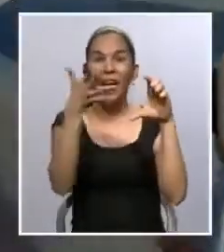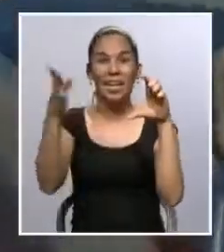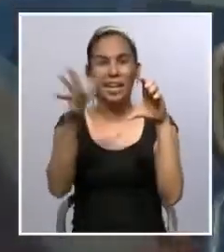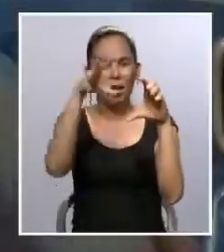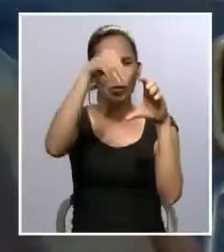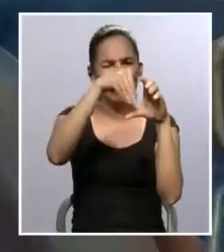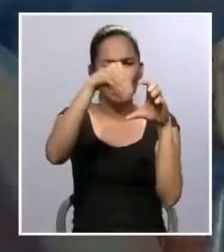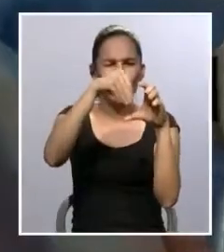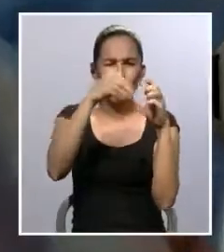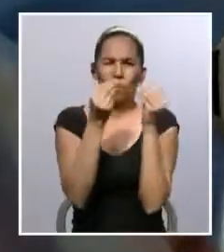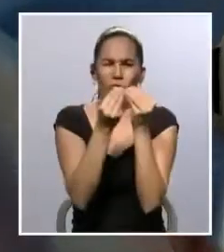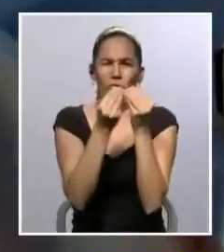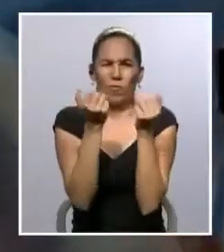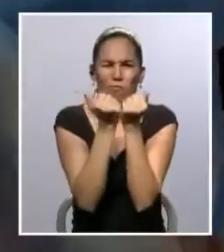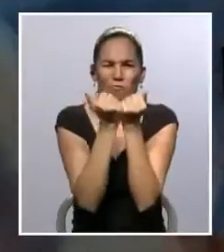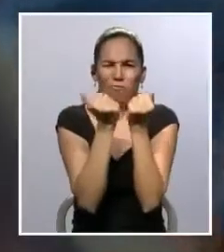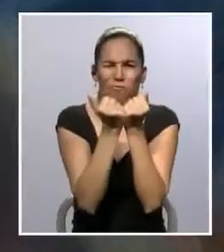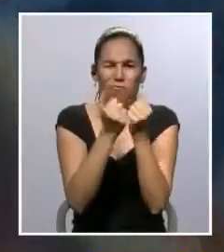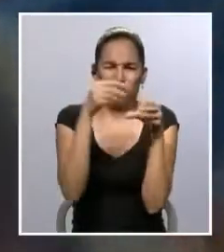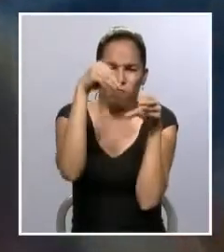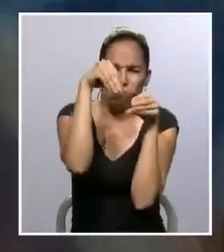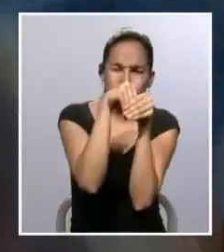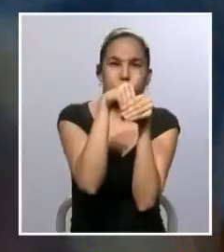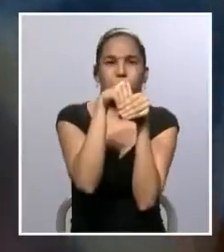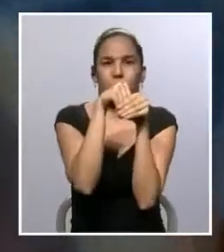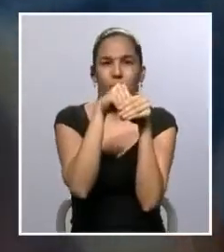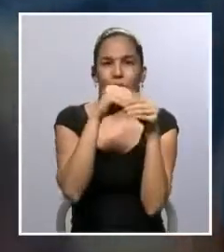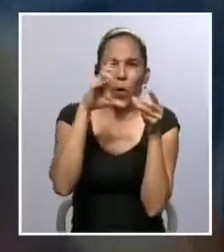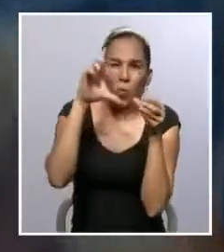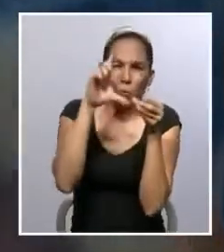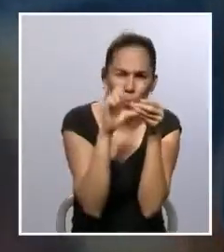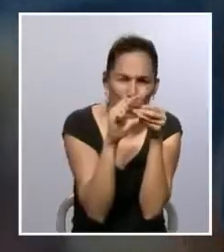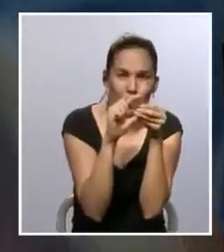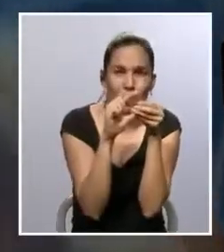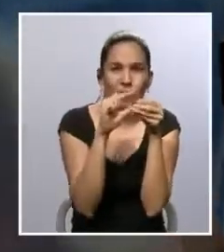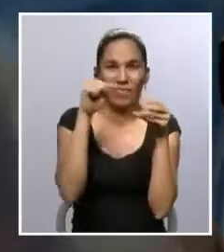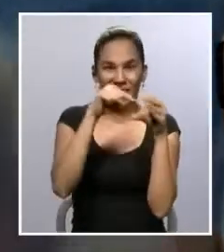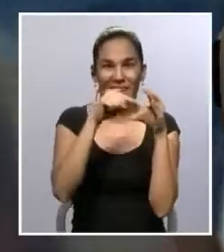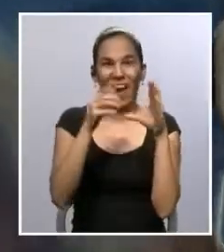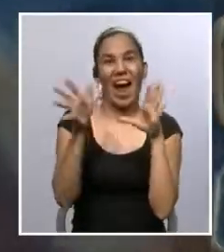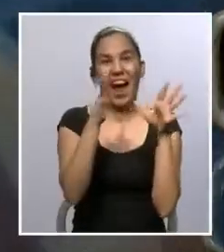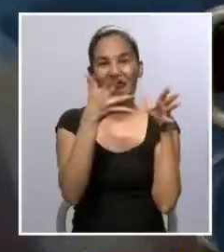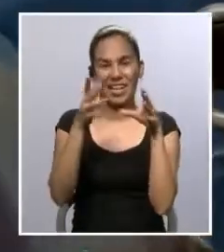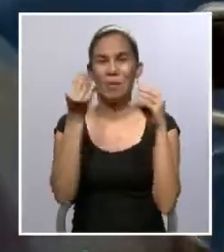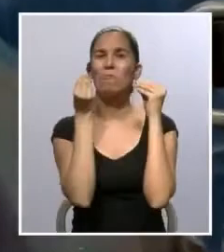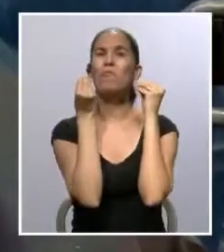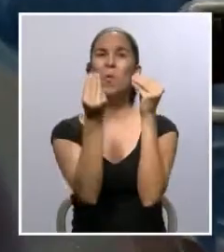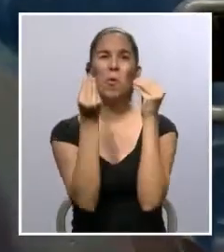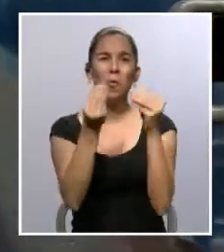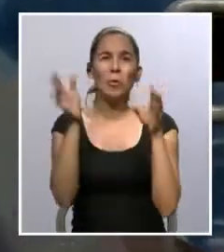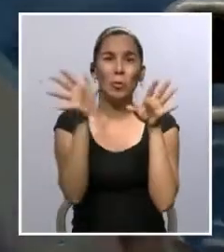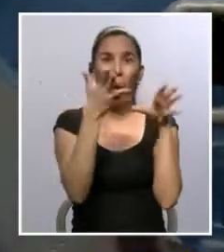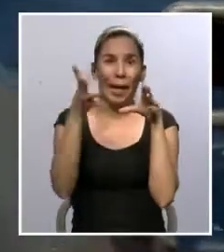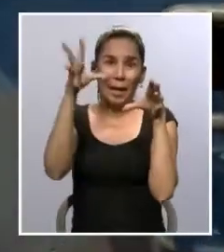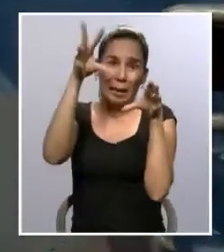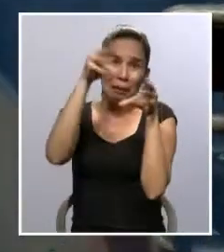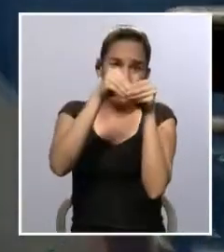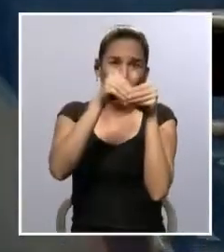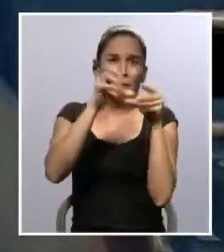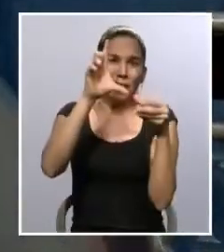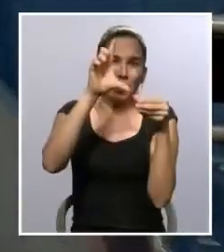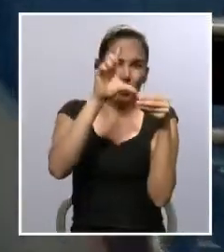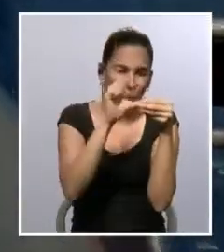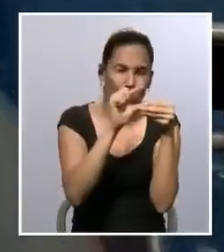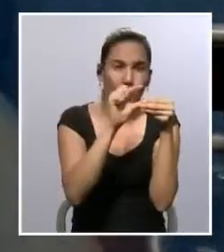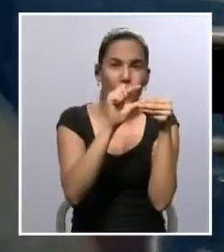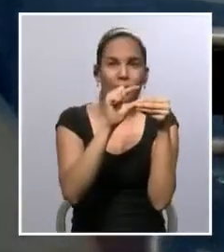Uh-huh. Explíquemelo. Esto es aire comprimido. Esto es aire comprimido. Ajá. Y ahí lo que tenemos es mucho aire, que podría ser como el aire que nosotros